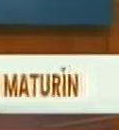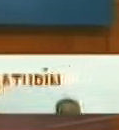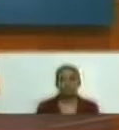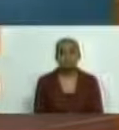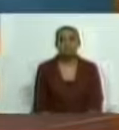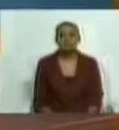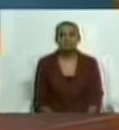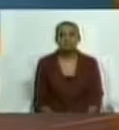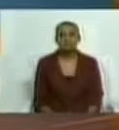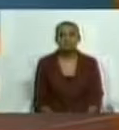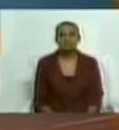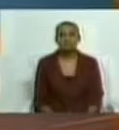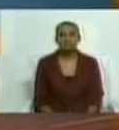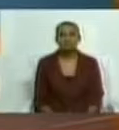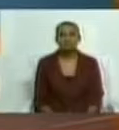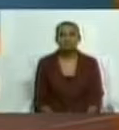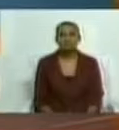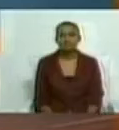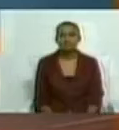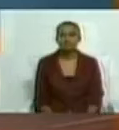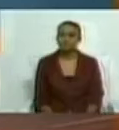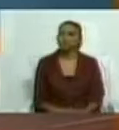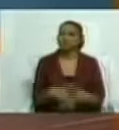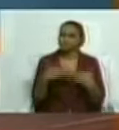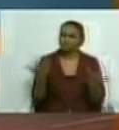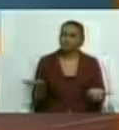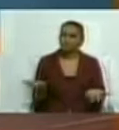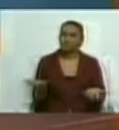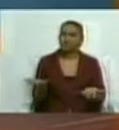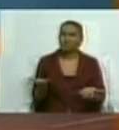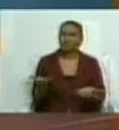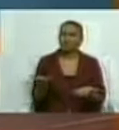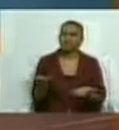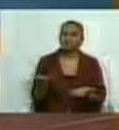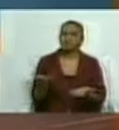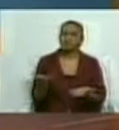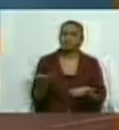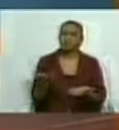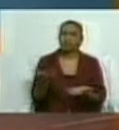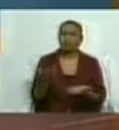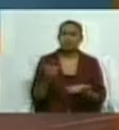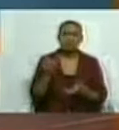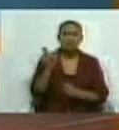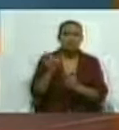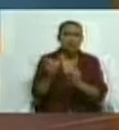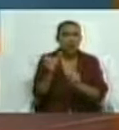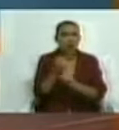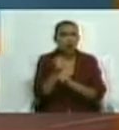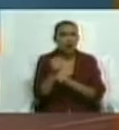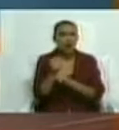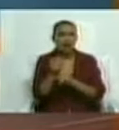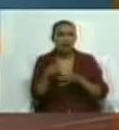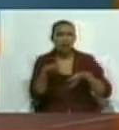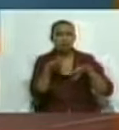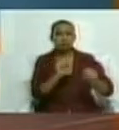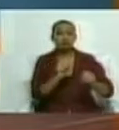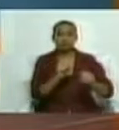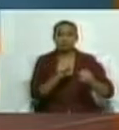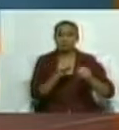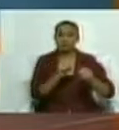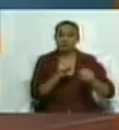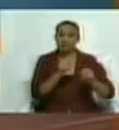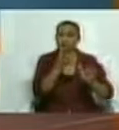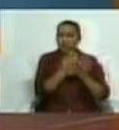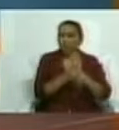escalada criminal obviamente no iban a lograr la toma del poder por esa vía violenta pero